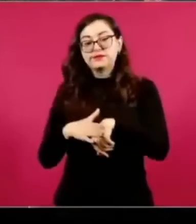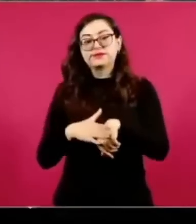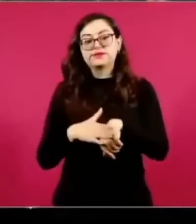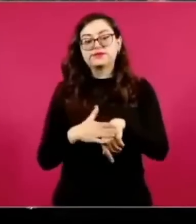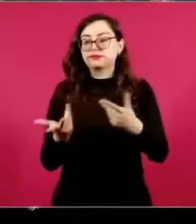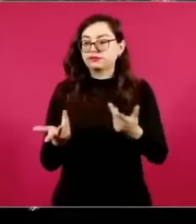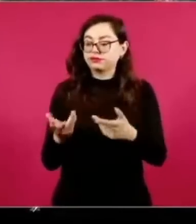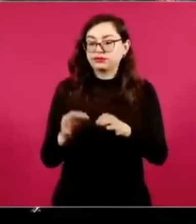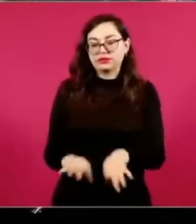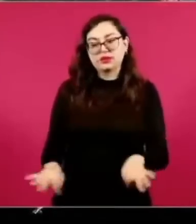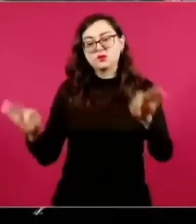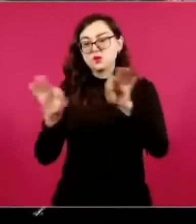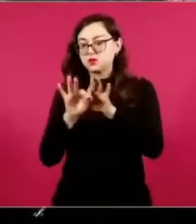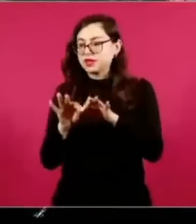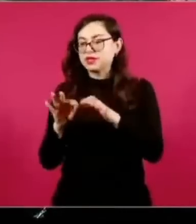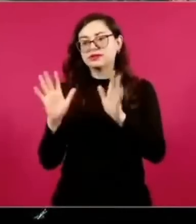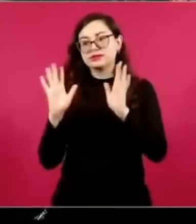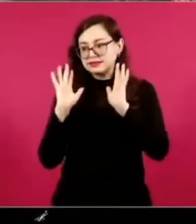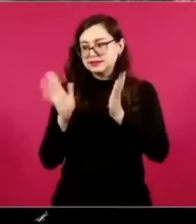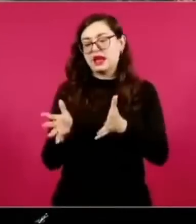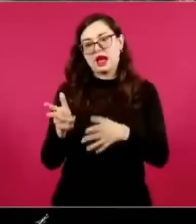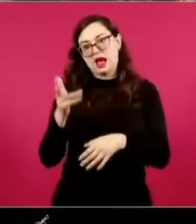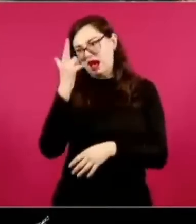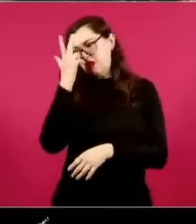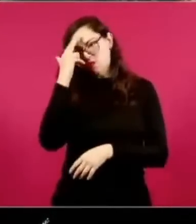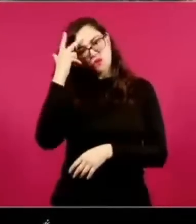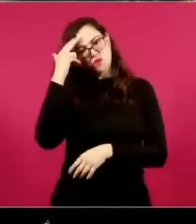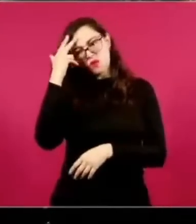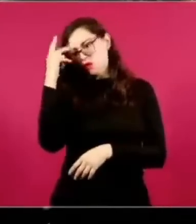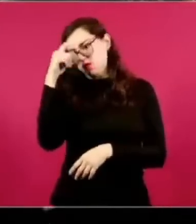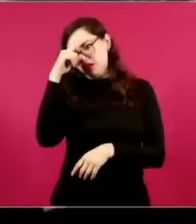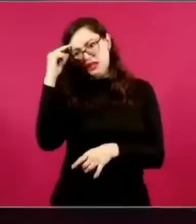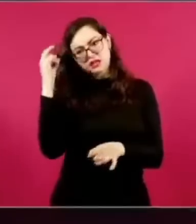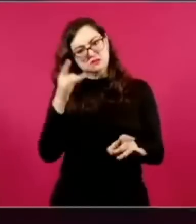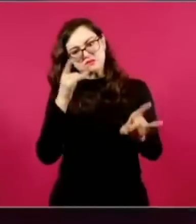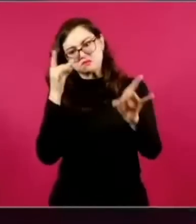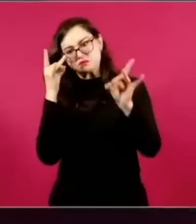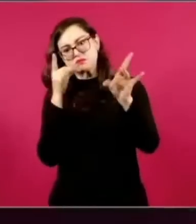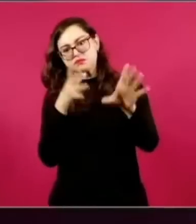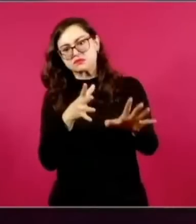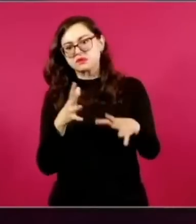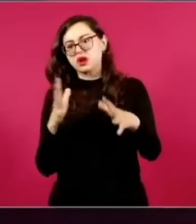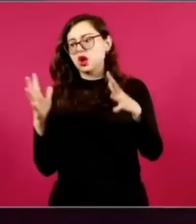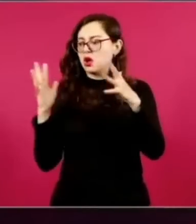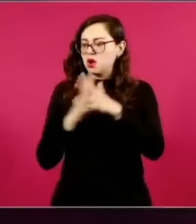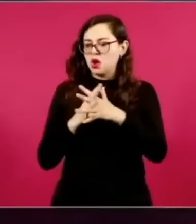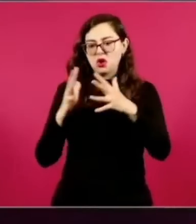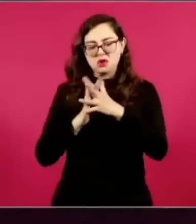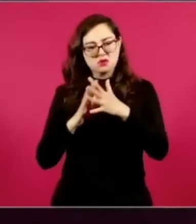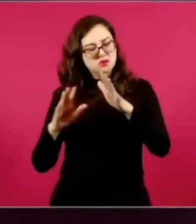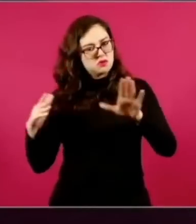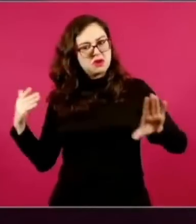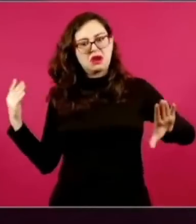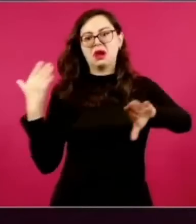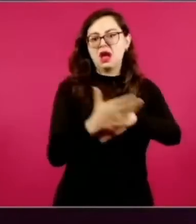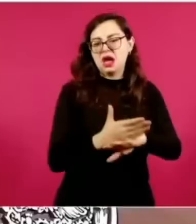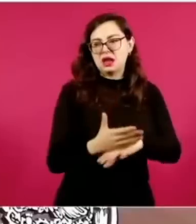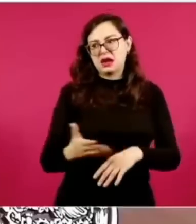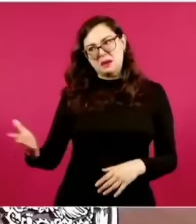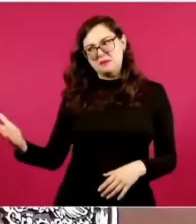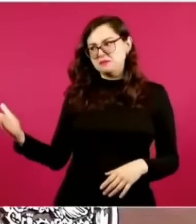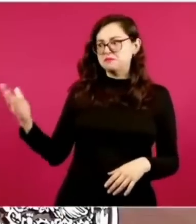a tomar las armas en contra de la dictadura porfirista 18 años antes